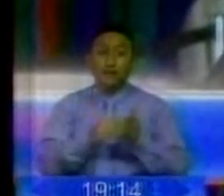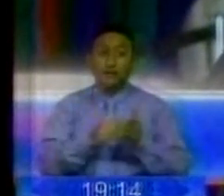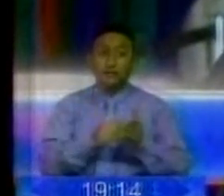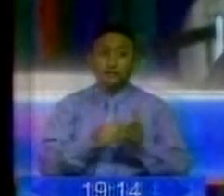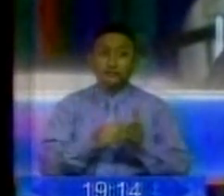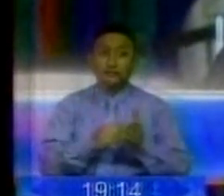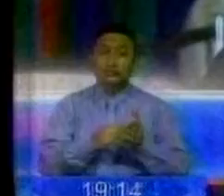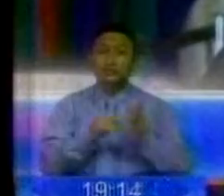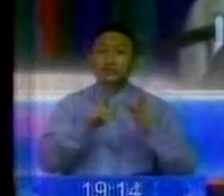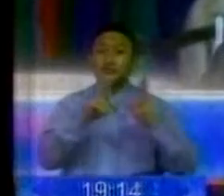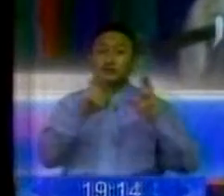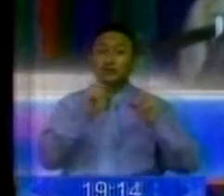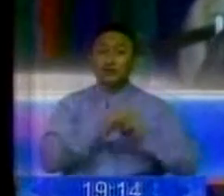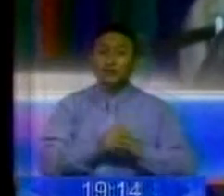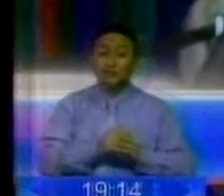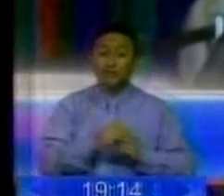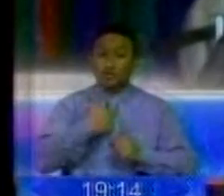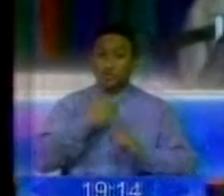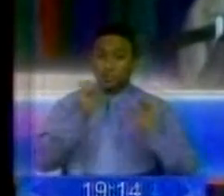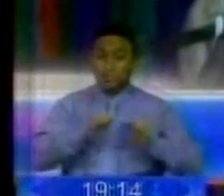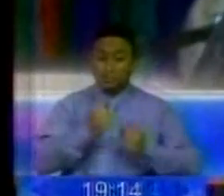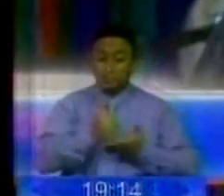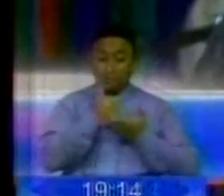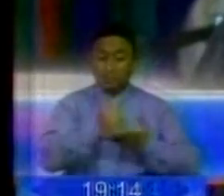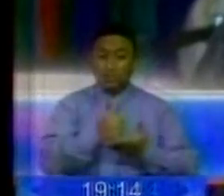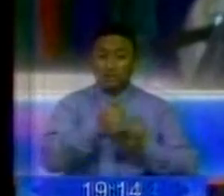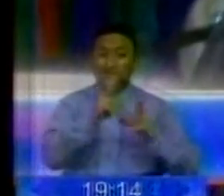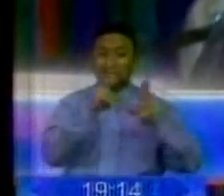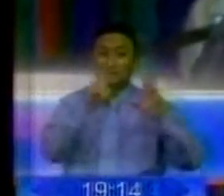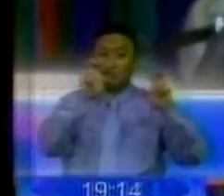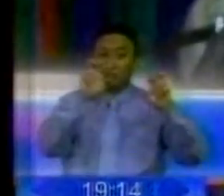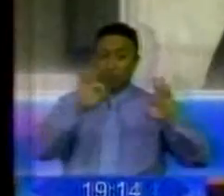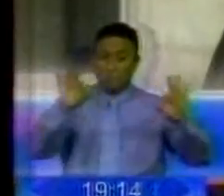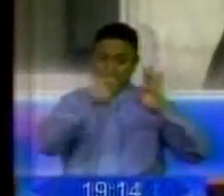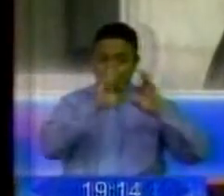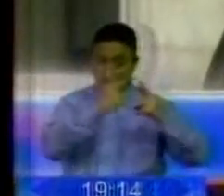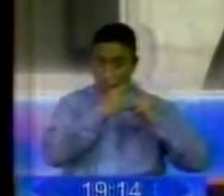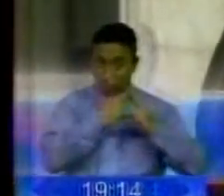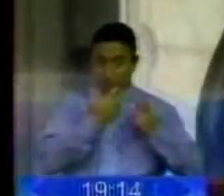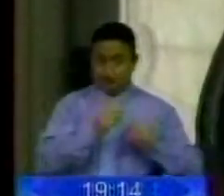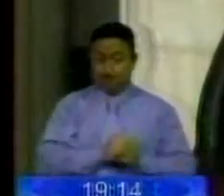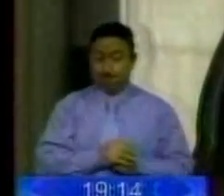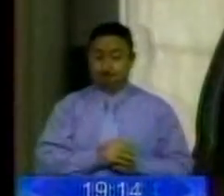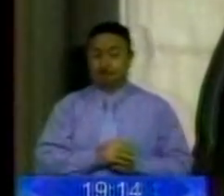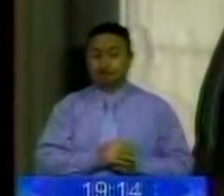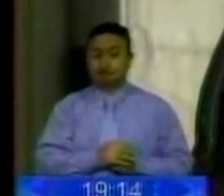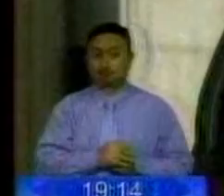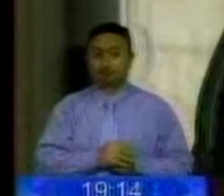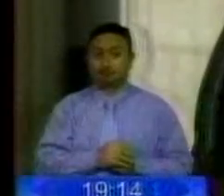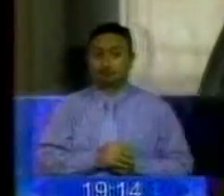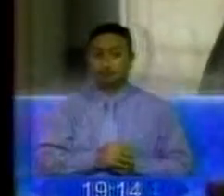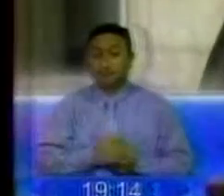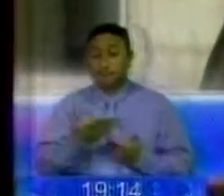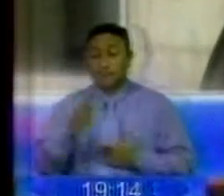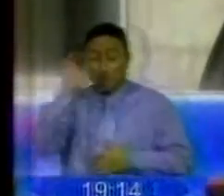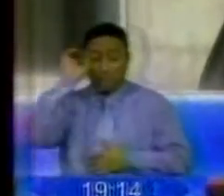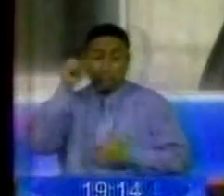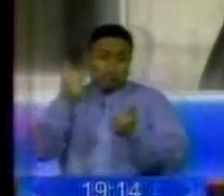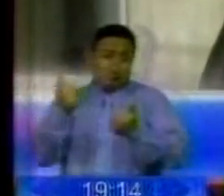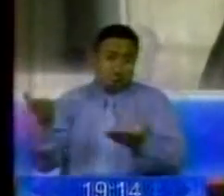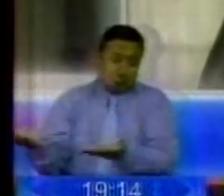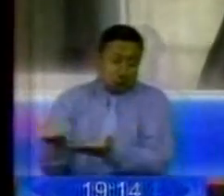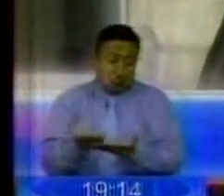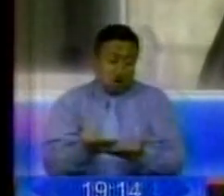perdería el protagonismo de llevar adelante un tema que le compete. Y si es que hay un pronunciamiento, bienvenido sea.